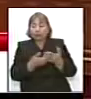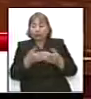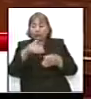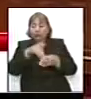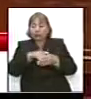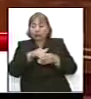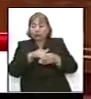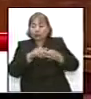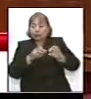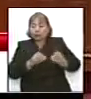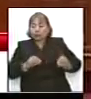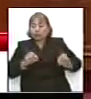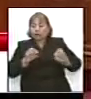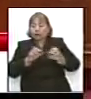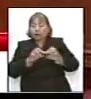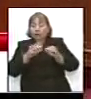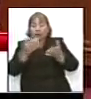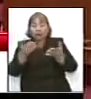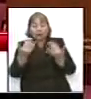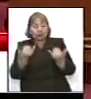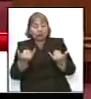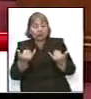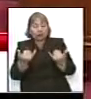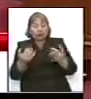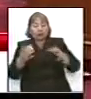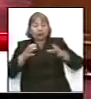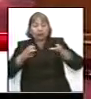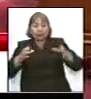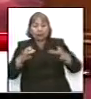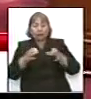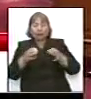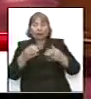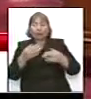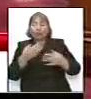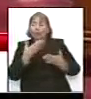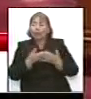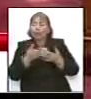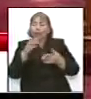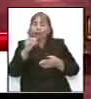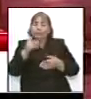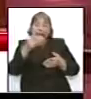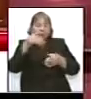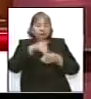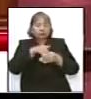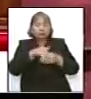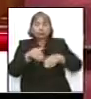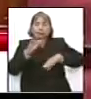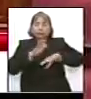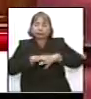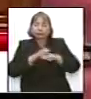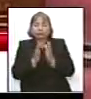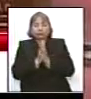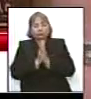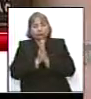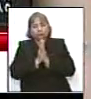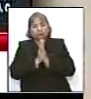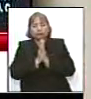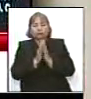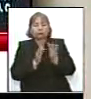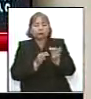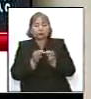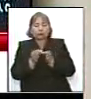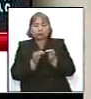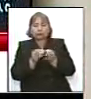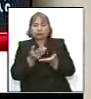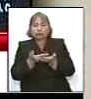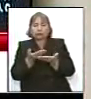de los parlamentarios que se encuentran hoy en el hemiciclo para emitir su voto sobre el pedido de aclaración del presidente de la